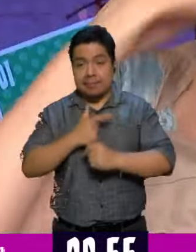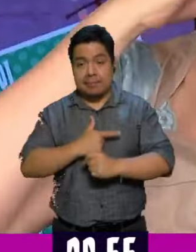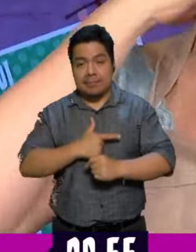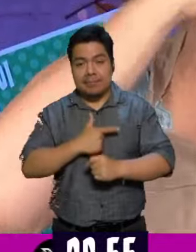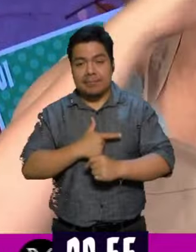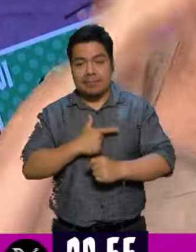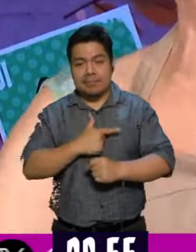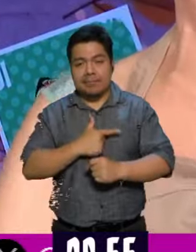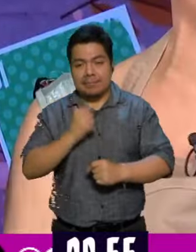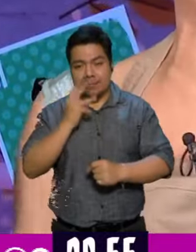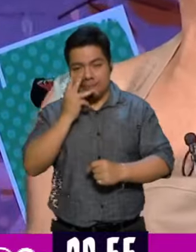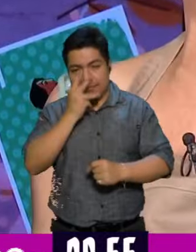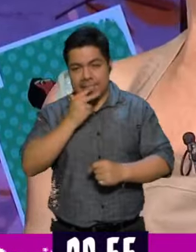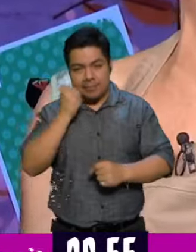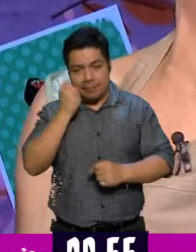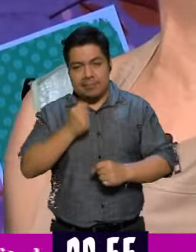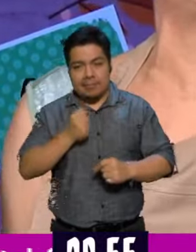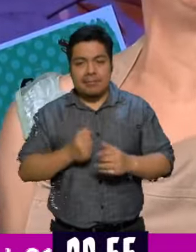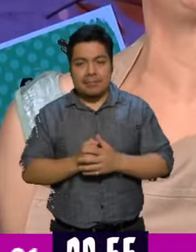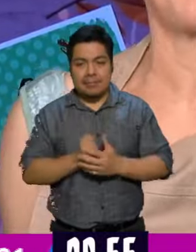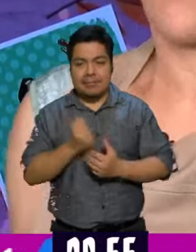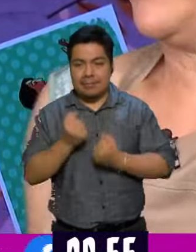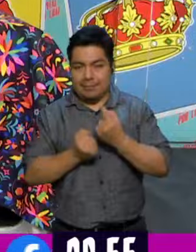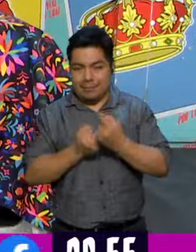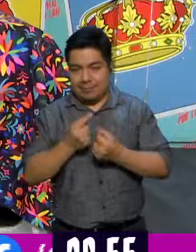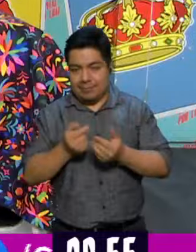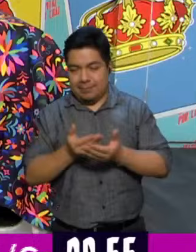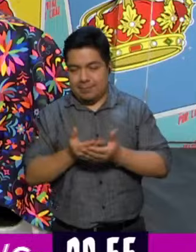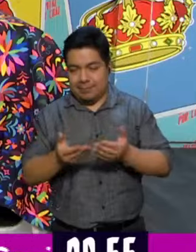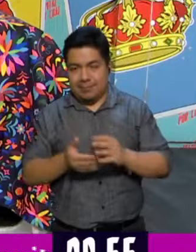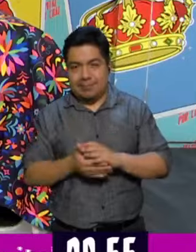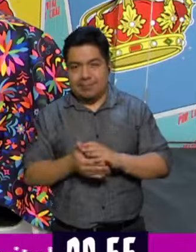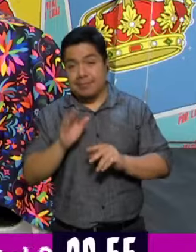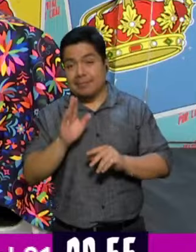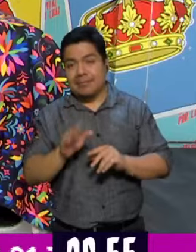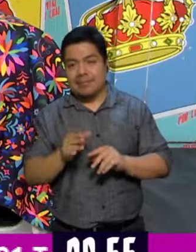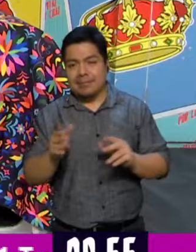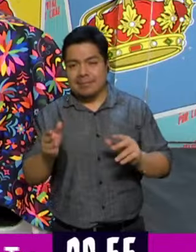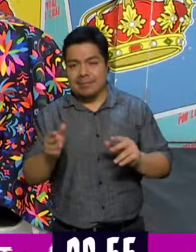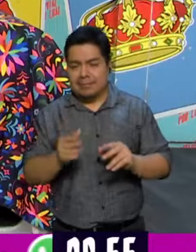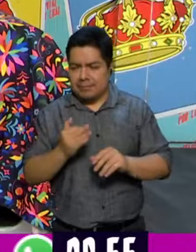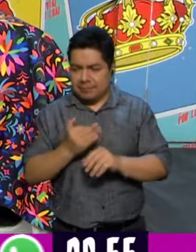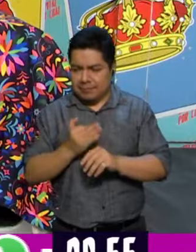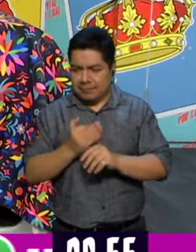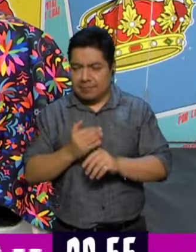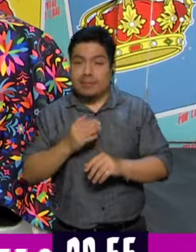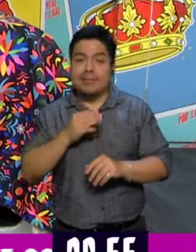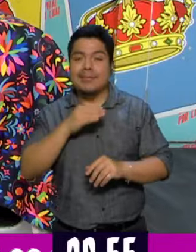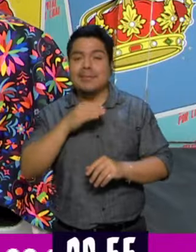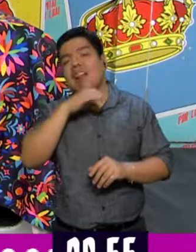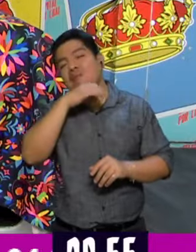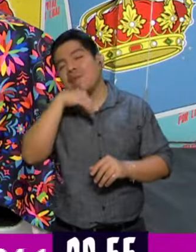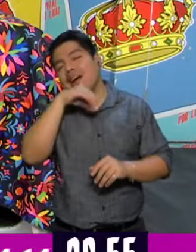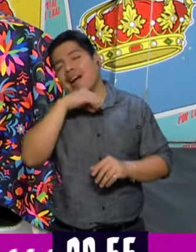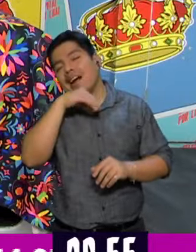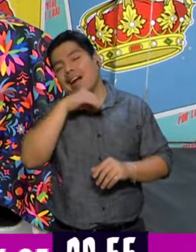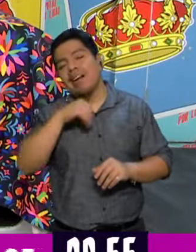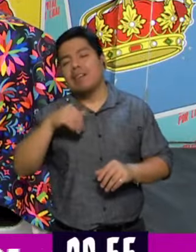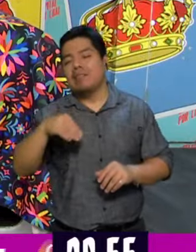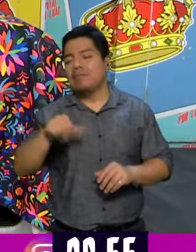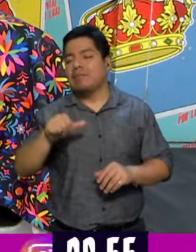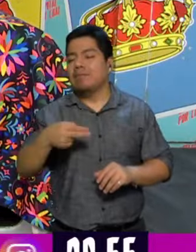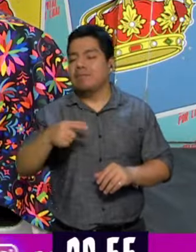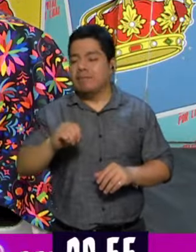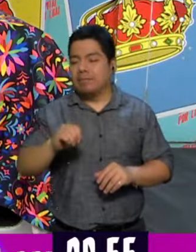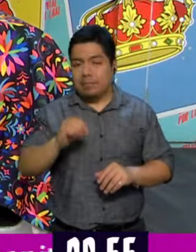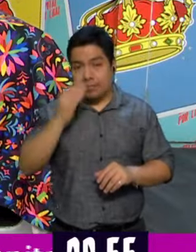culpa, no sabes las cosquillas que hace. Bueno. Oiga, el mango está de temporada. Así es. Además, ya nos cayó ayer, creo que la primera